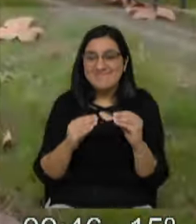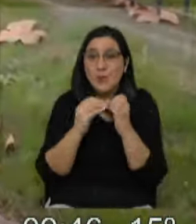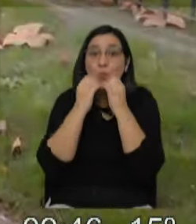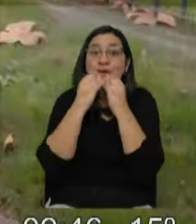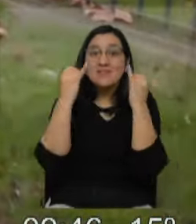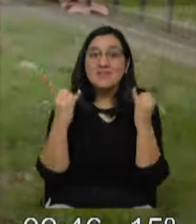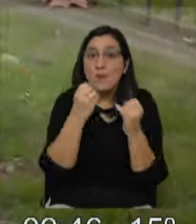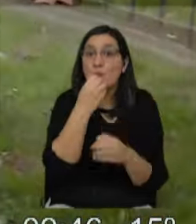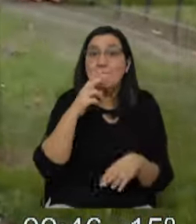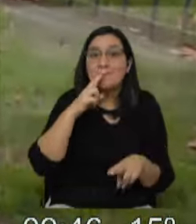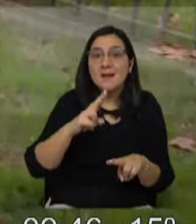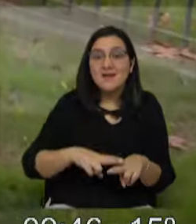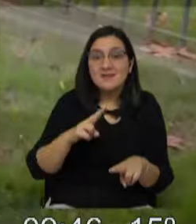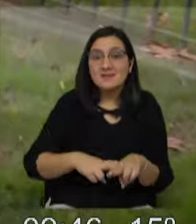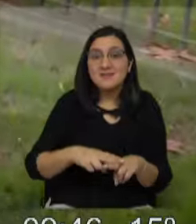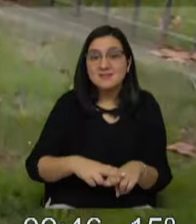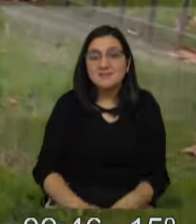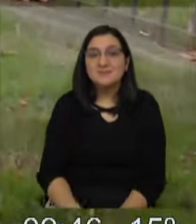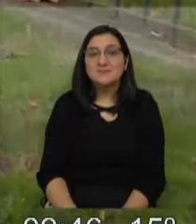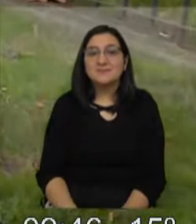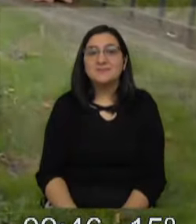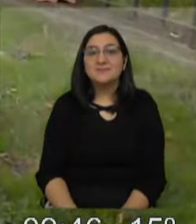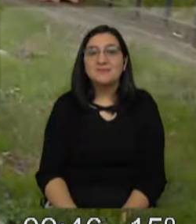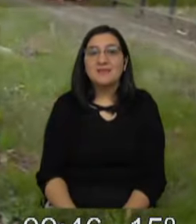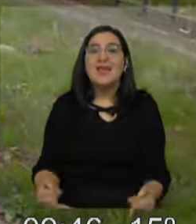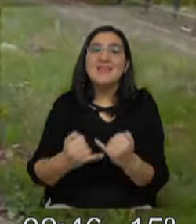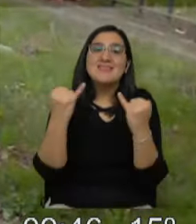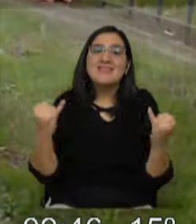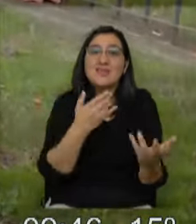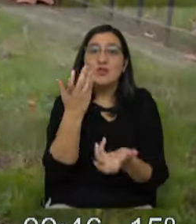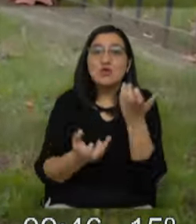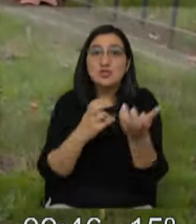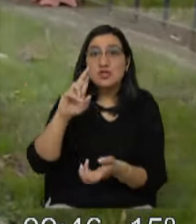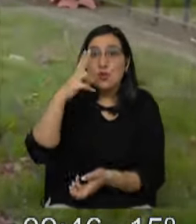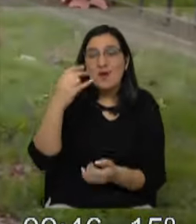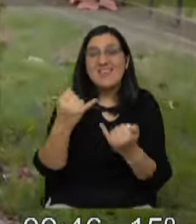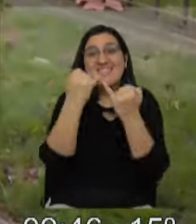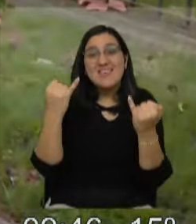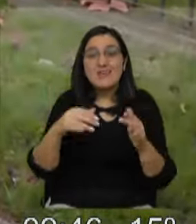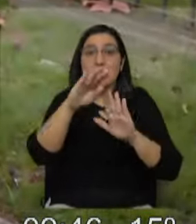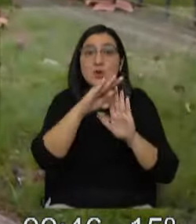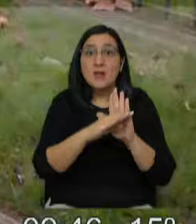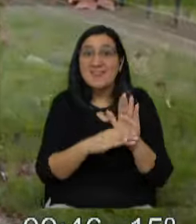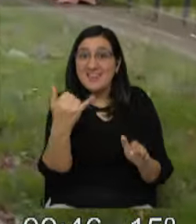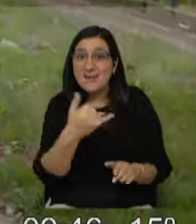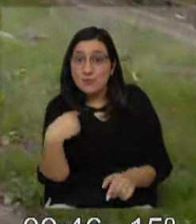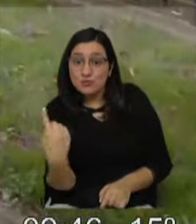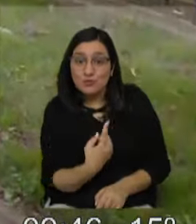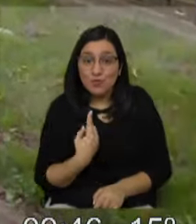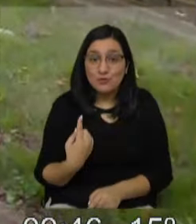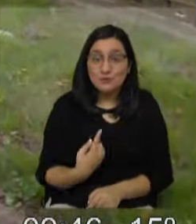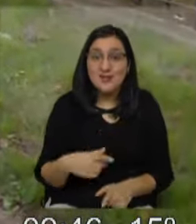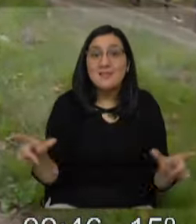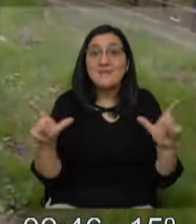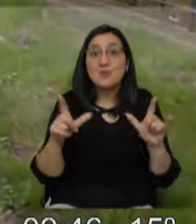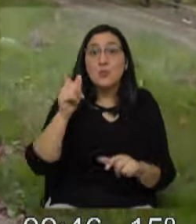buen día, buen martes, buen inicio de jornada, día de cocina Uruguay, día de programas, tenemos todos aquí en la televisión